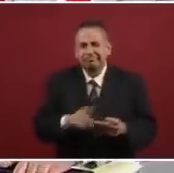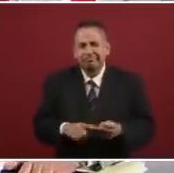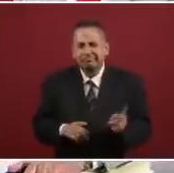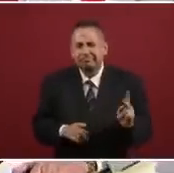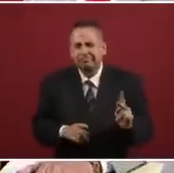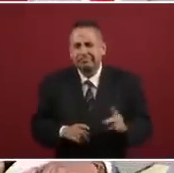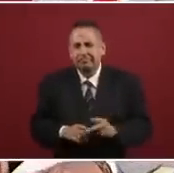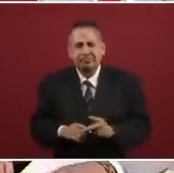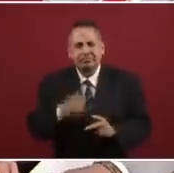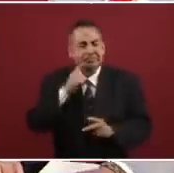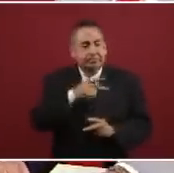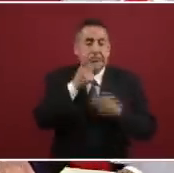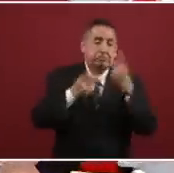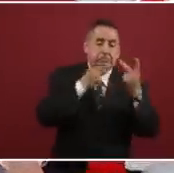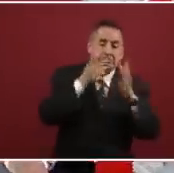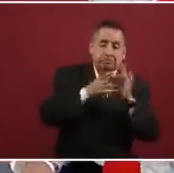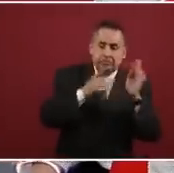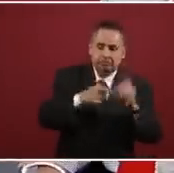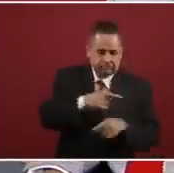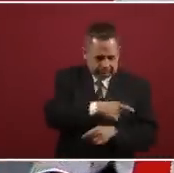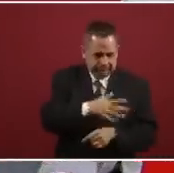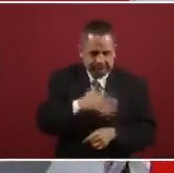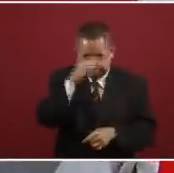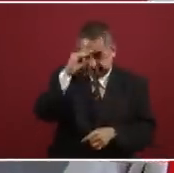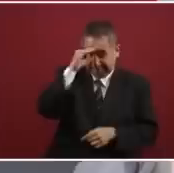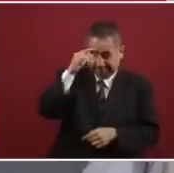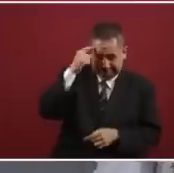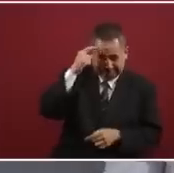no tuviesen motivo, que le buscaran más.